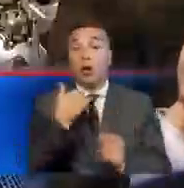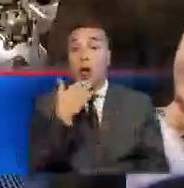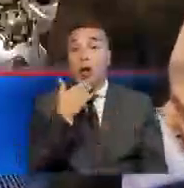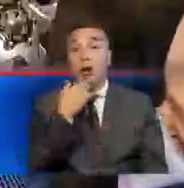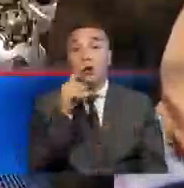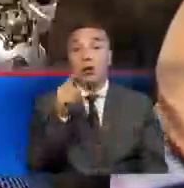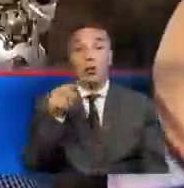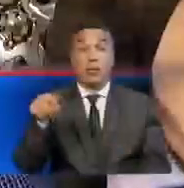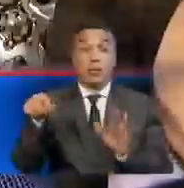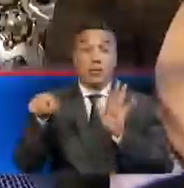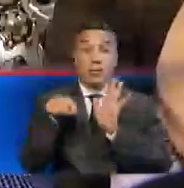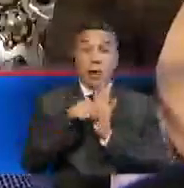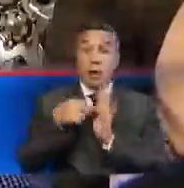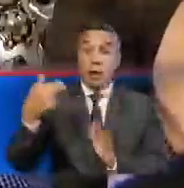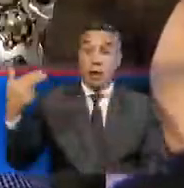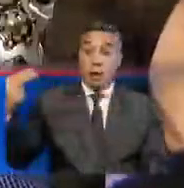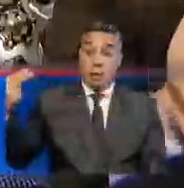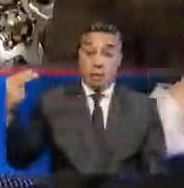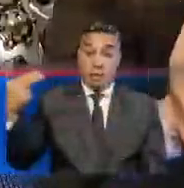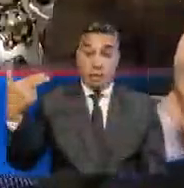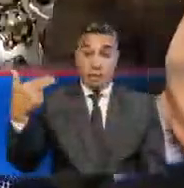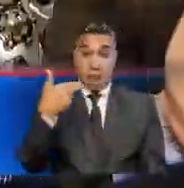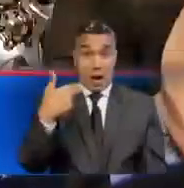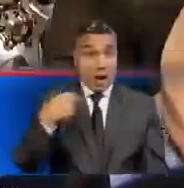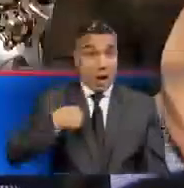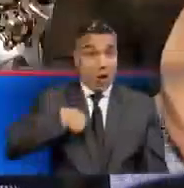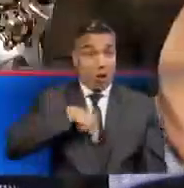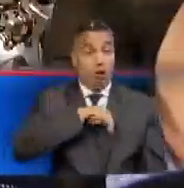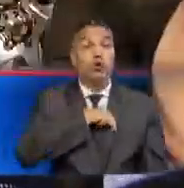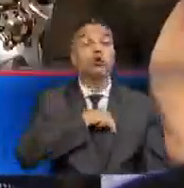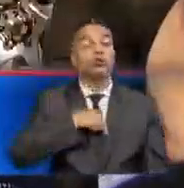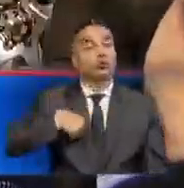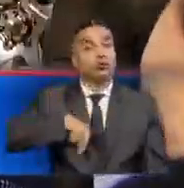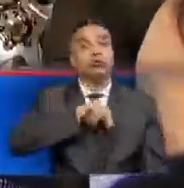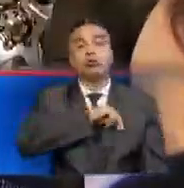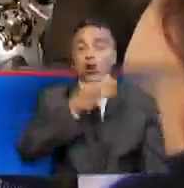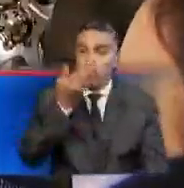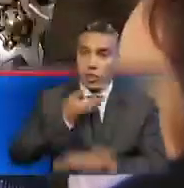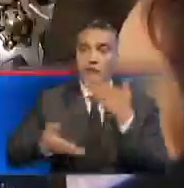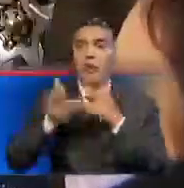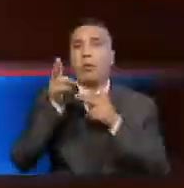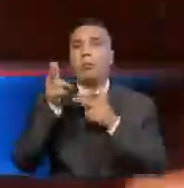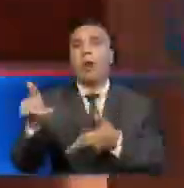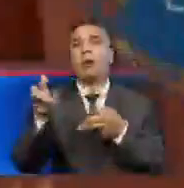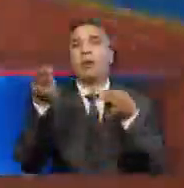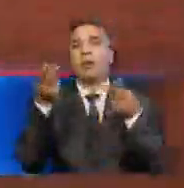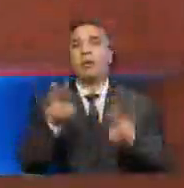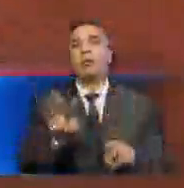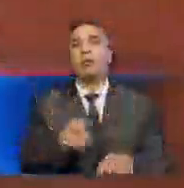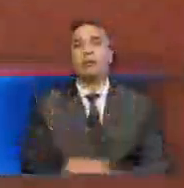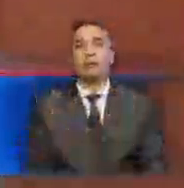sean de una amenaza tácita, hay que intervenir, no hay otra. Hay que disparar.